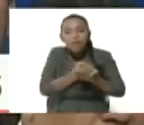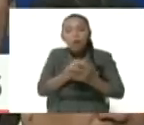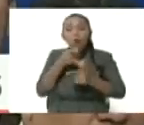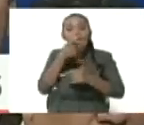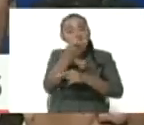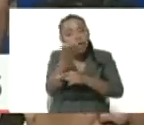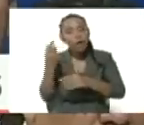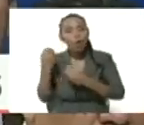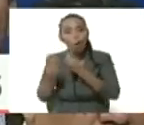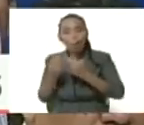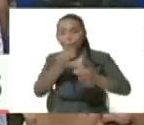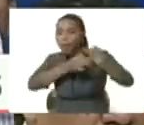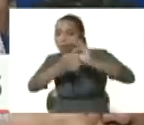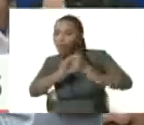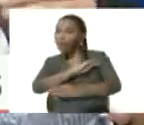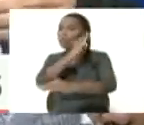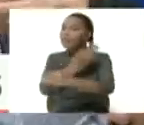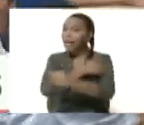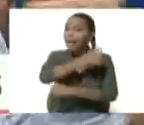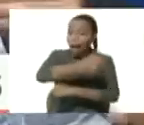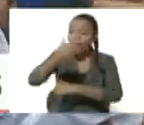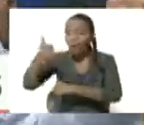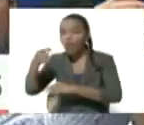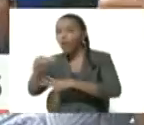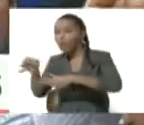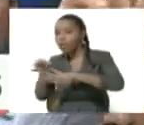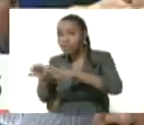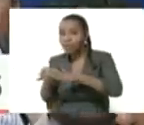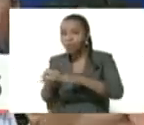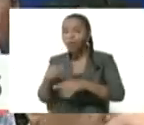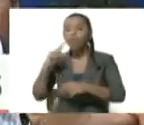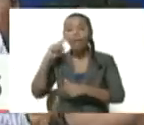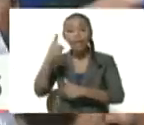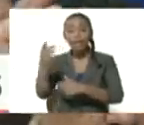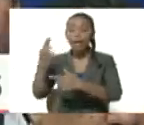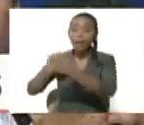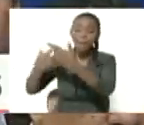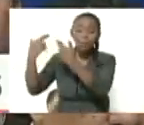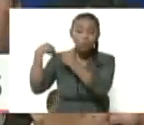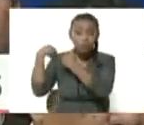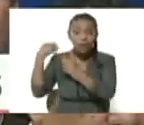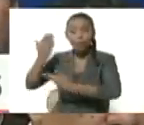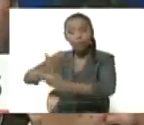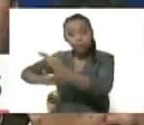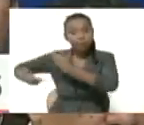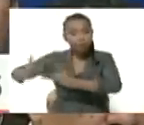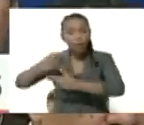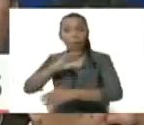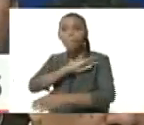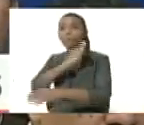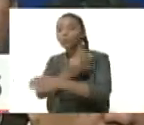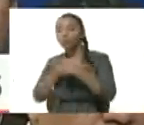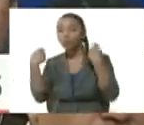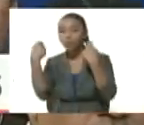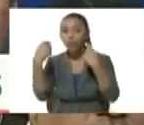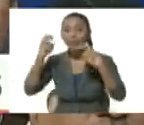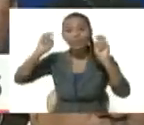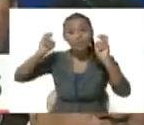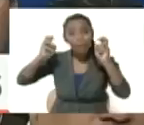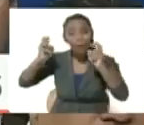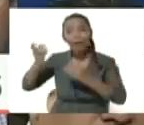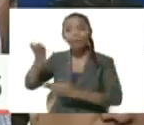orientó fortalecer en cada uno de nuestros municipios a partir de la premisa de corresponsabilidad municipios, poder popular. Y el tema de la